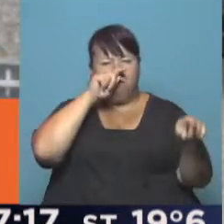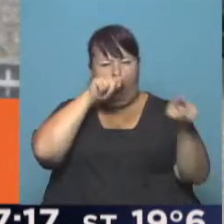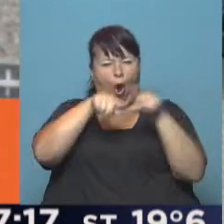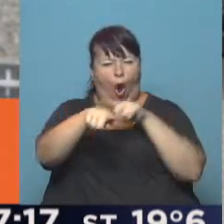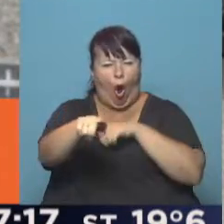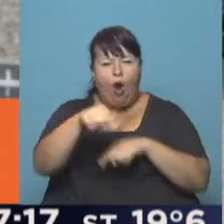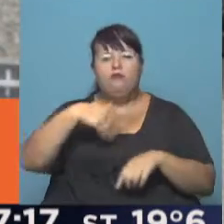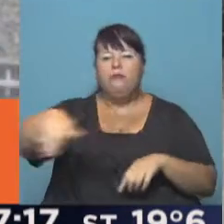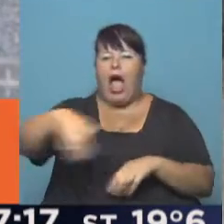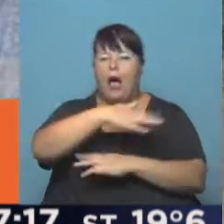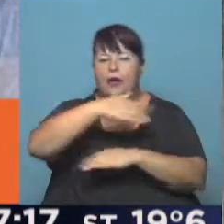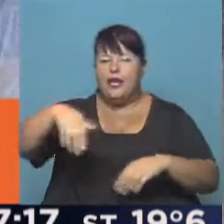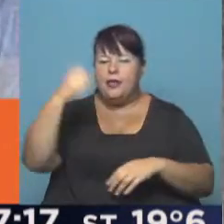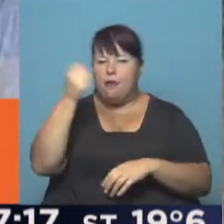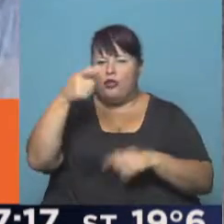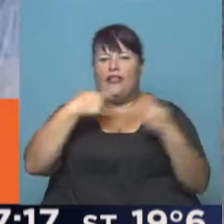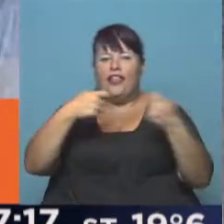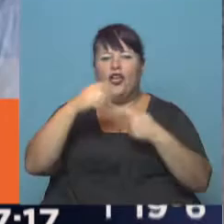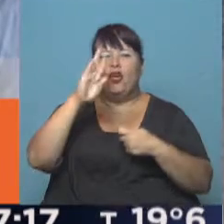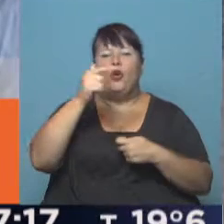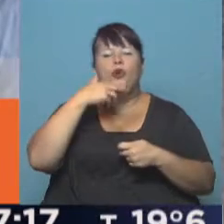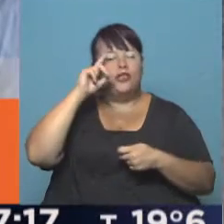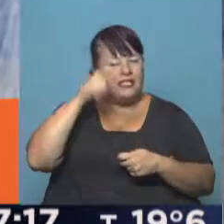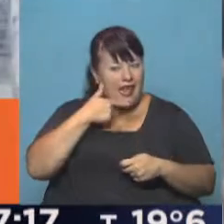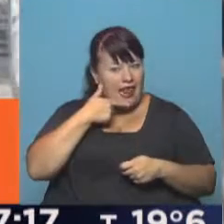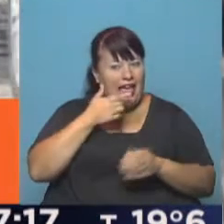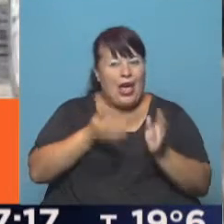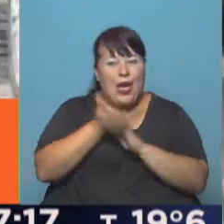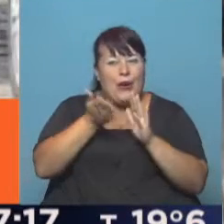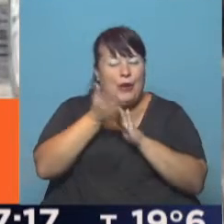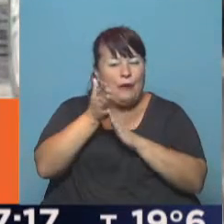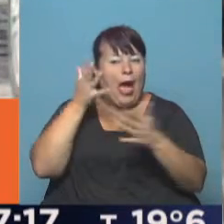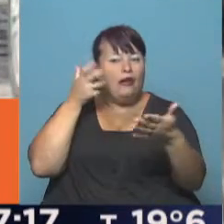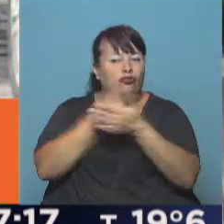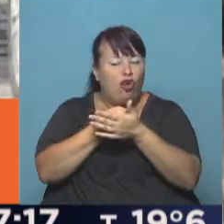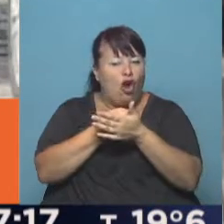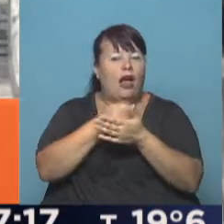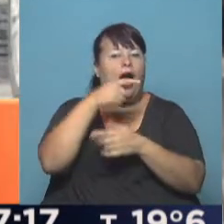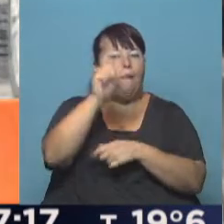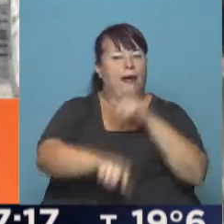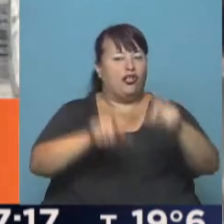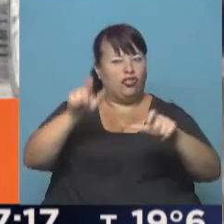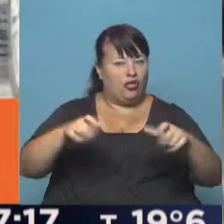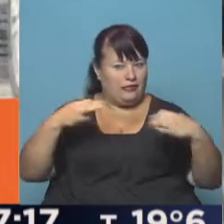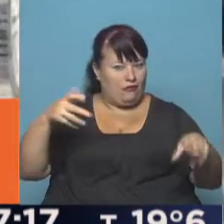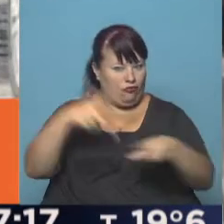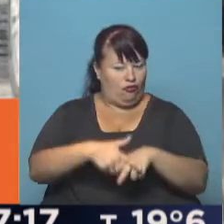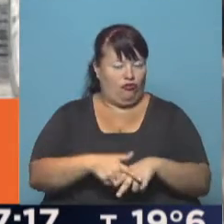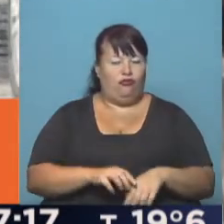velocidad por la principal calle comercial de Bruselas y estuvo a punto de atropellar varias personas.